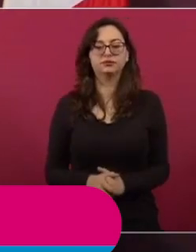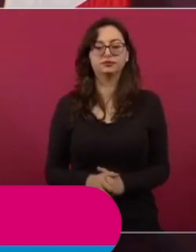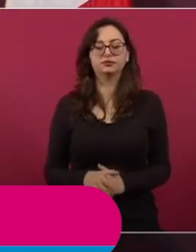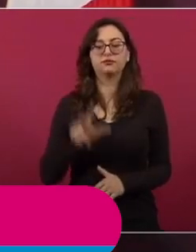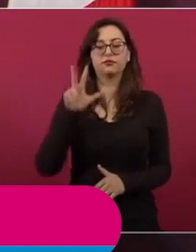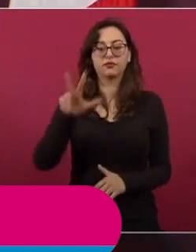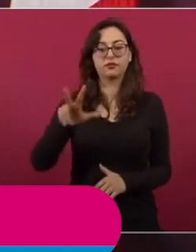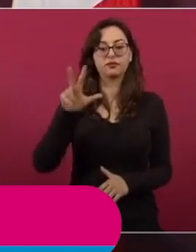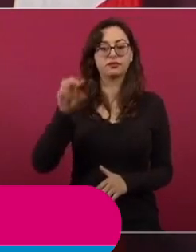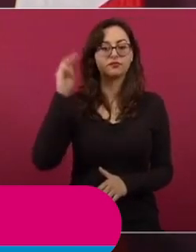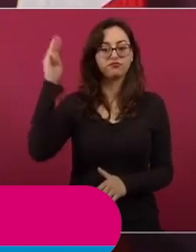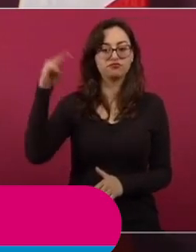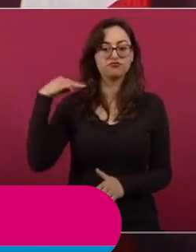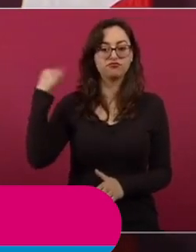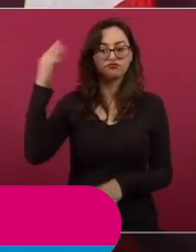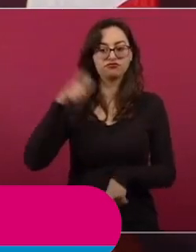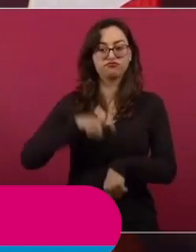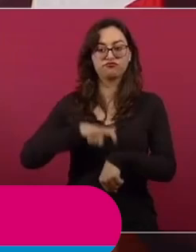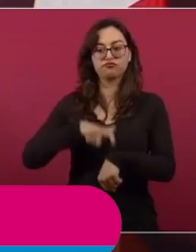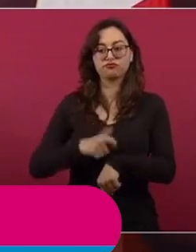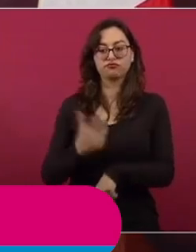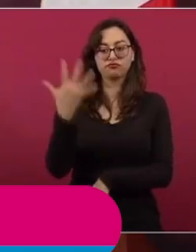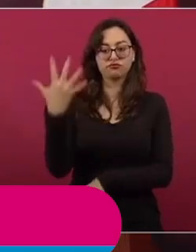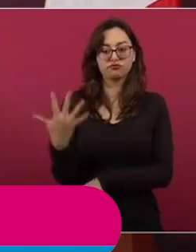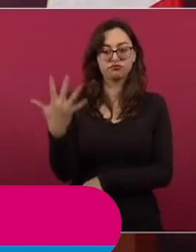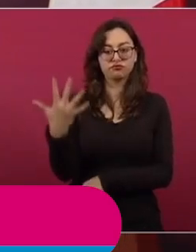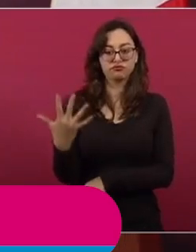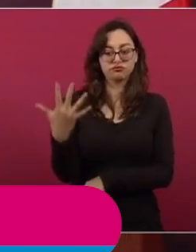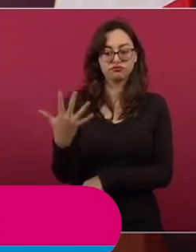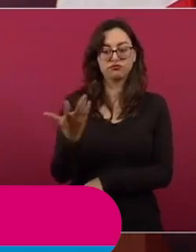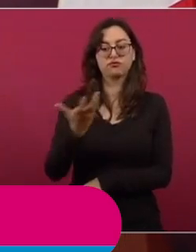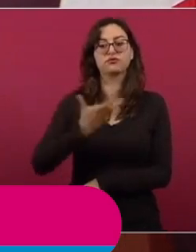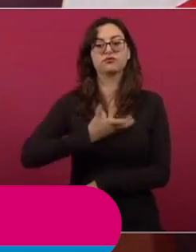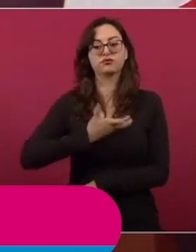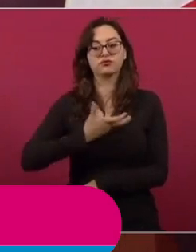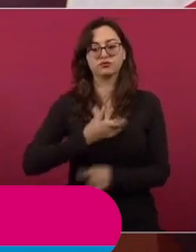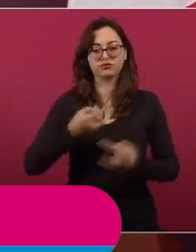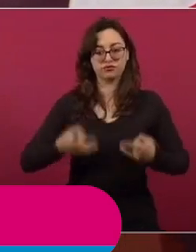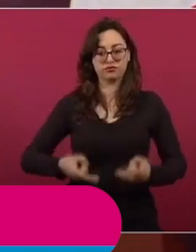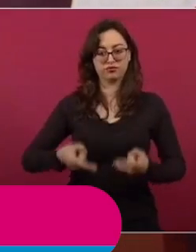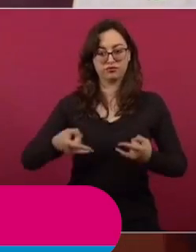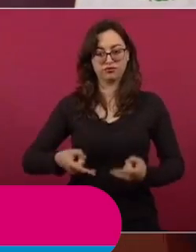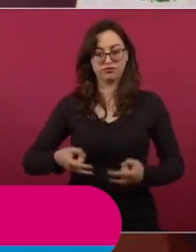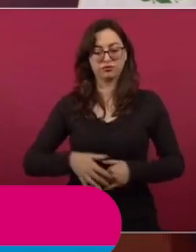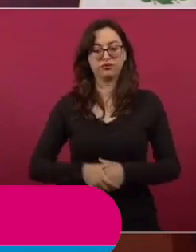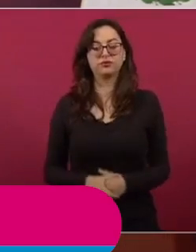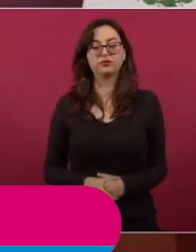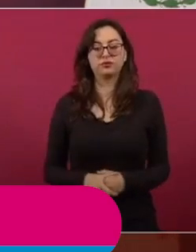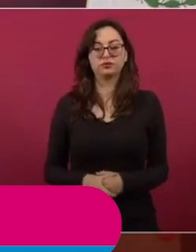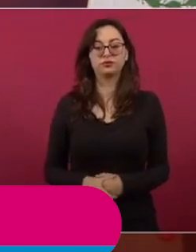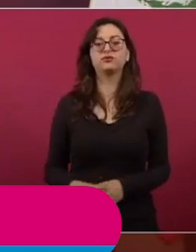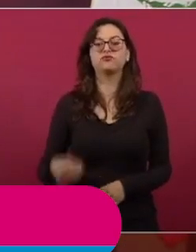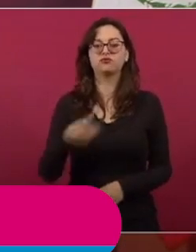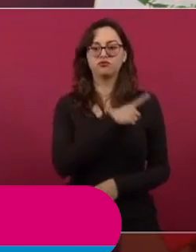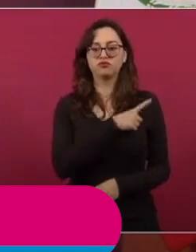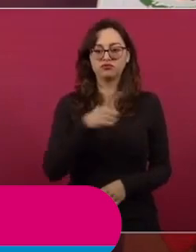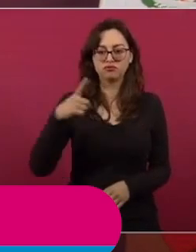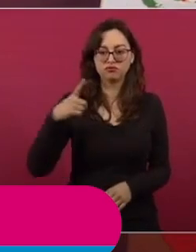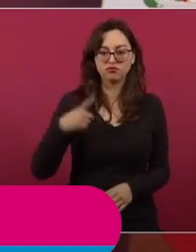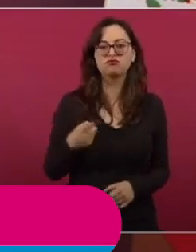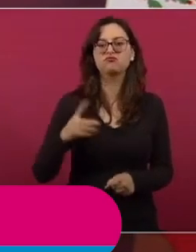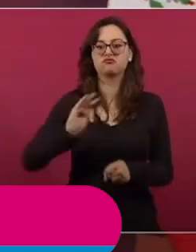18 de marzo cinco de la tarde Zócalo tenemos que reafirmar